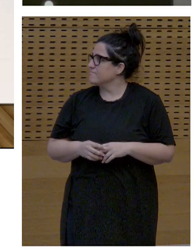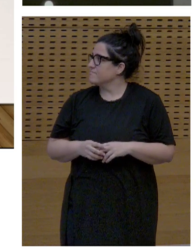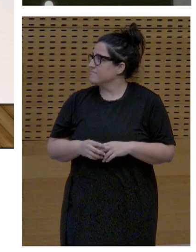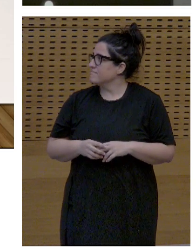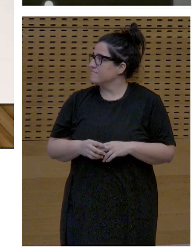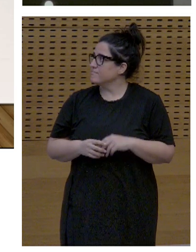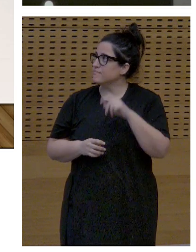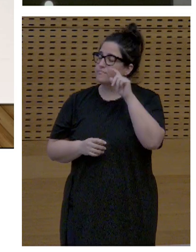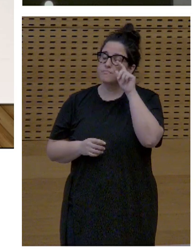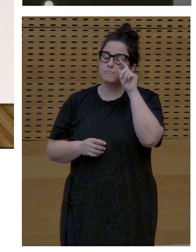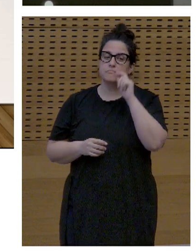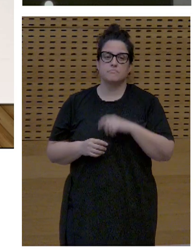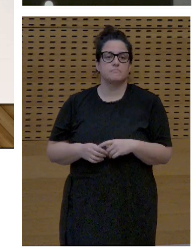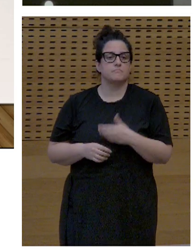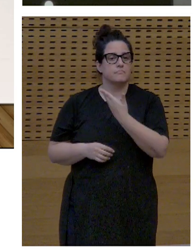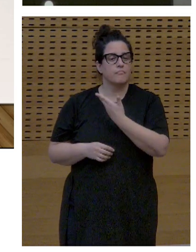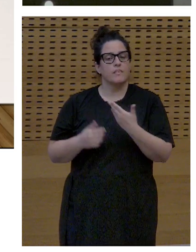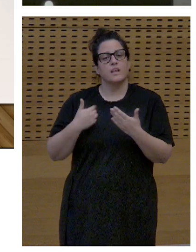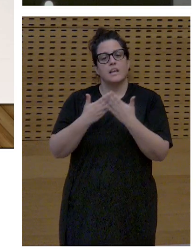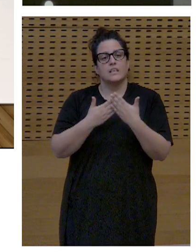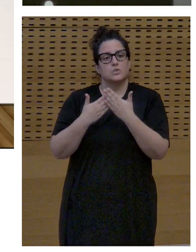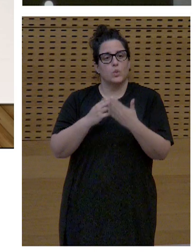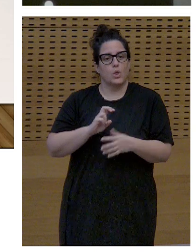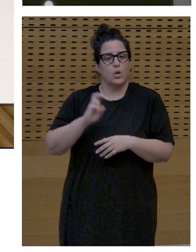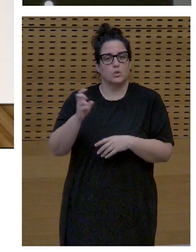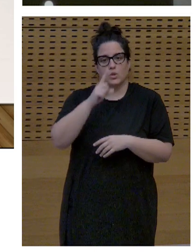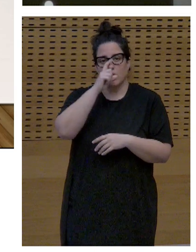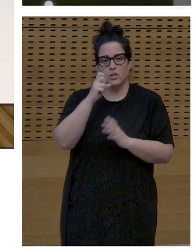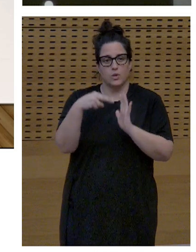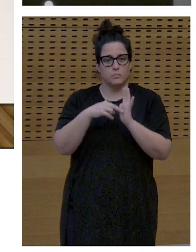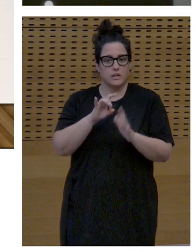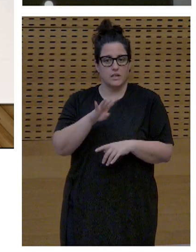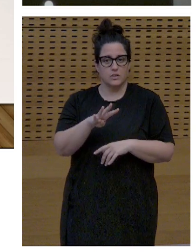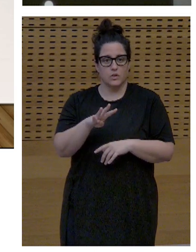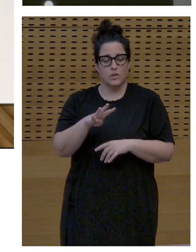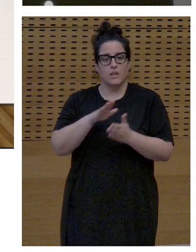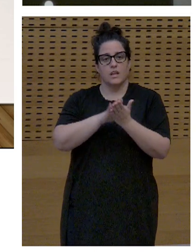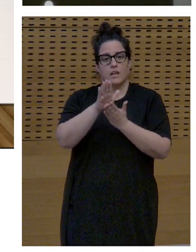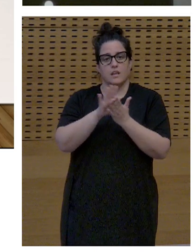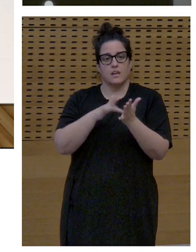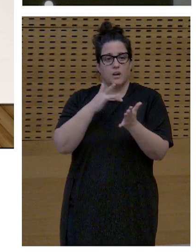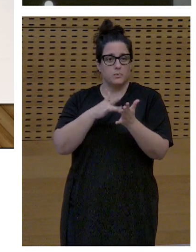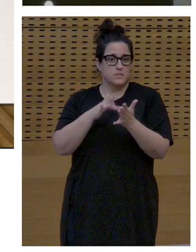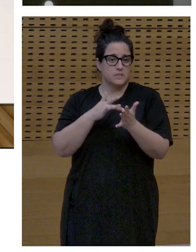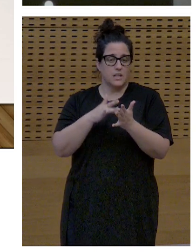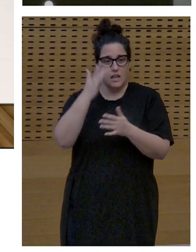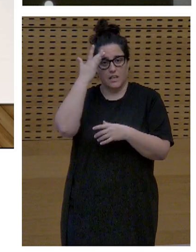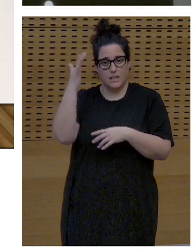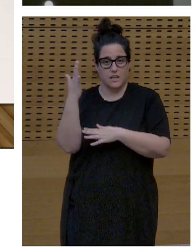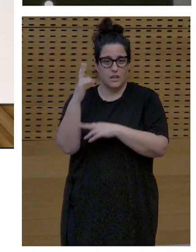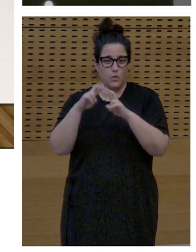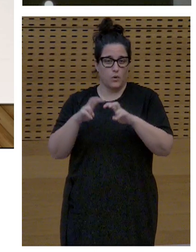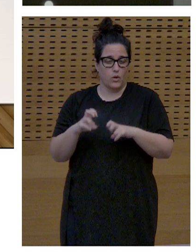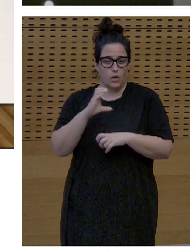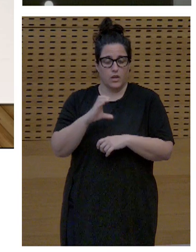Este es otro estudio que se publicó en el año 2014 en una revista de la Sociedad Española de Neurología que recogía también